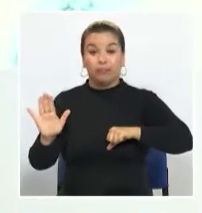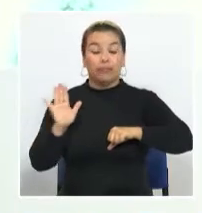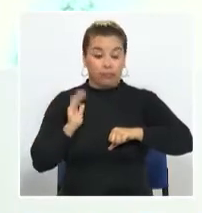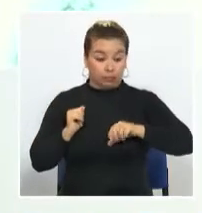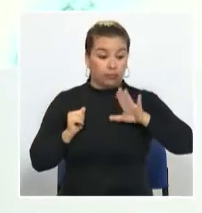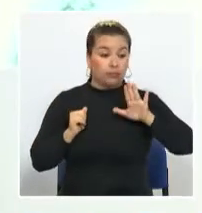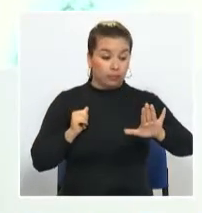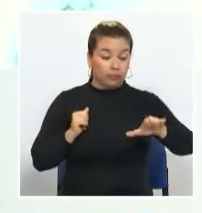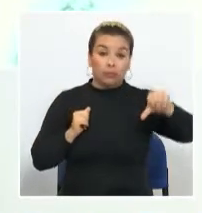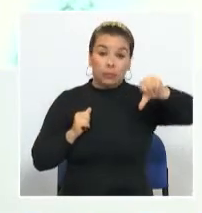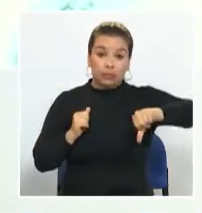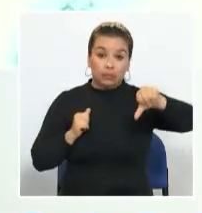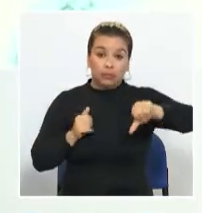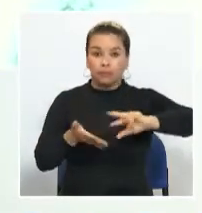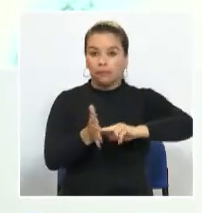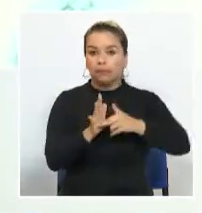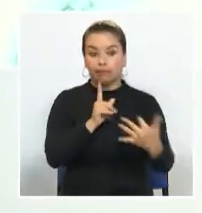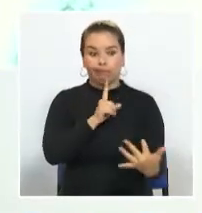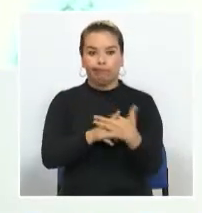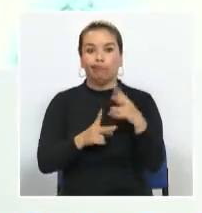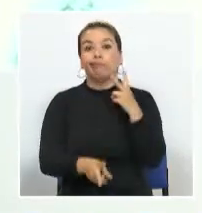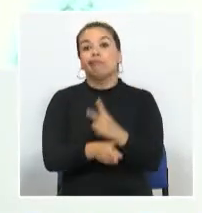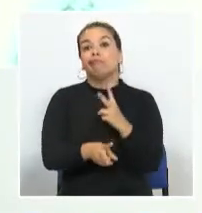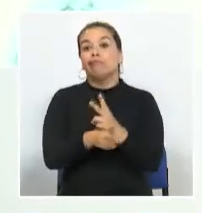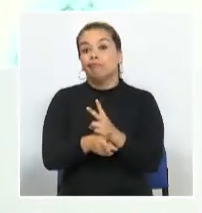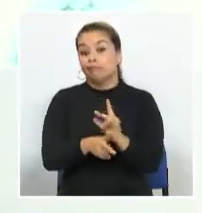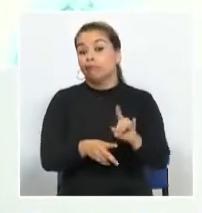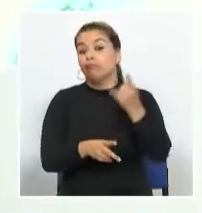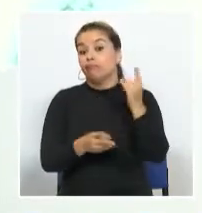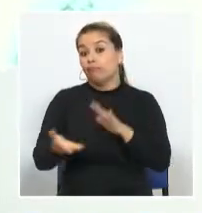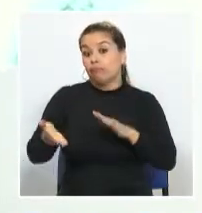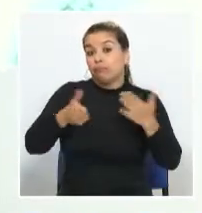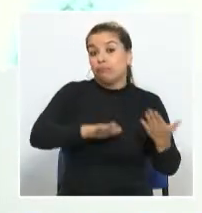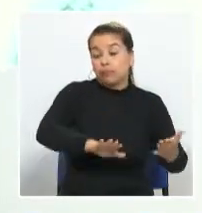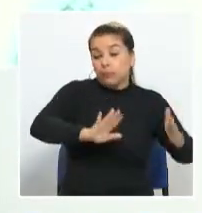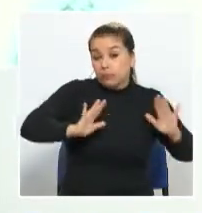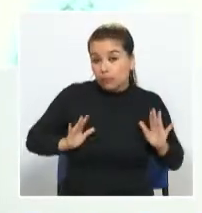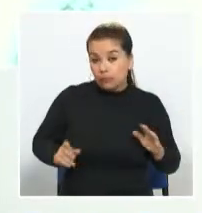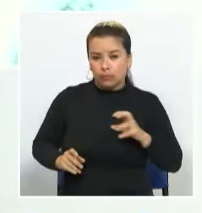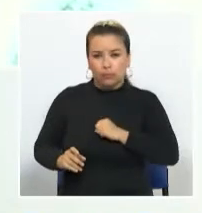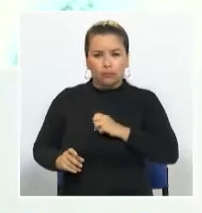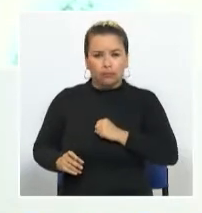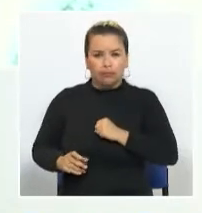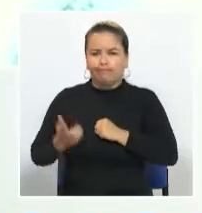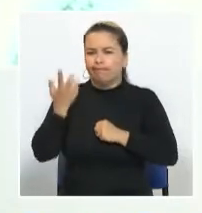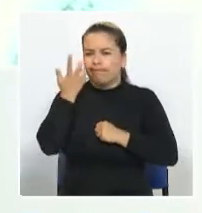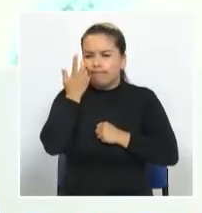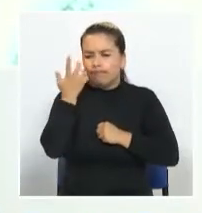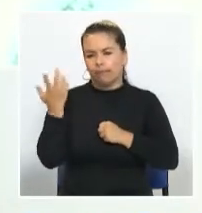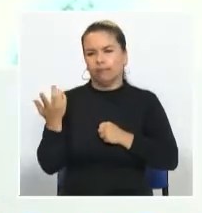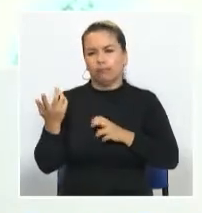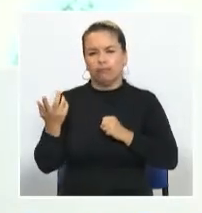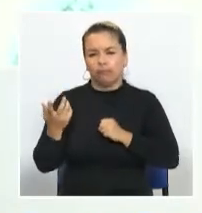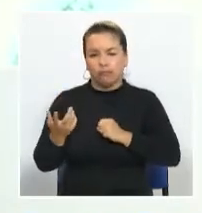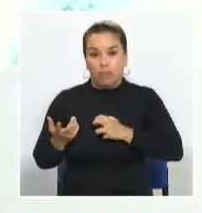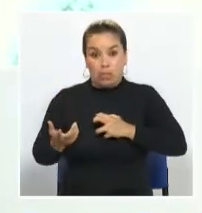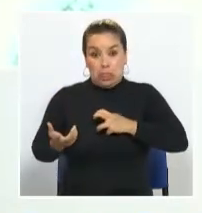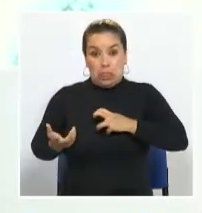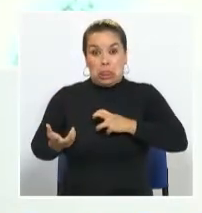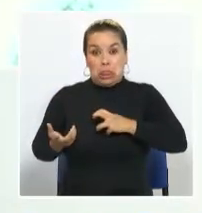aquellas que ponen en riesgo la vida de las personas, aparecen en corazones enfermos, corazones grandes,